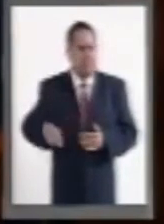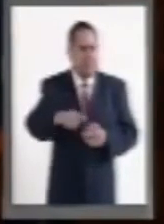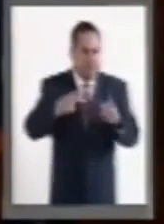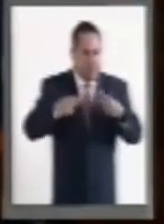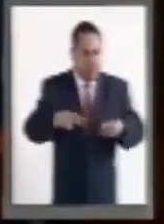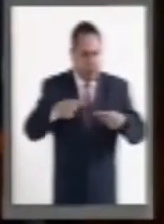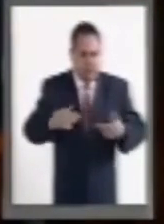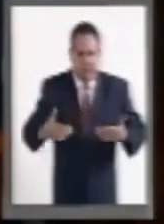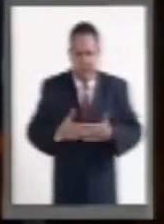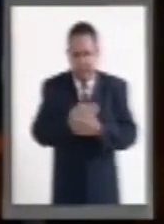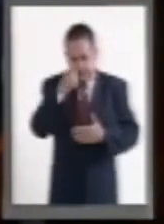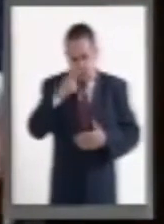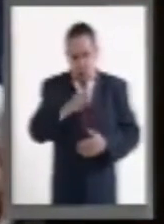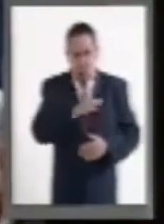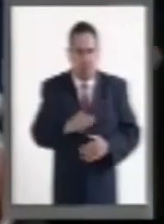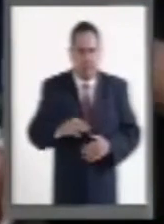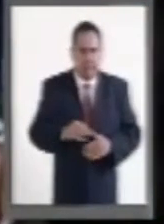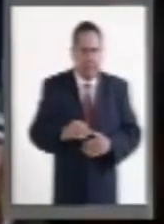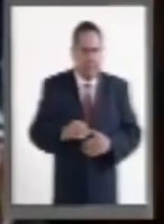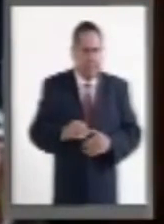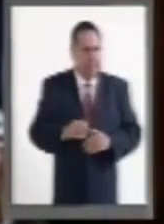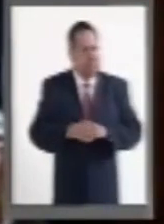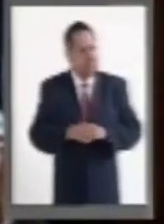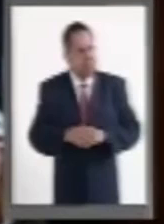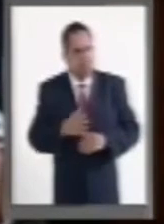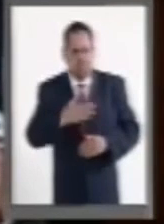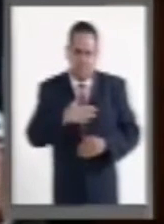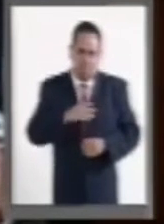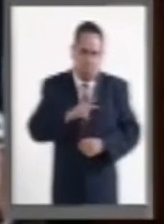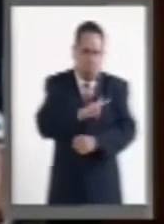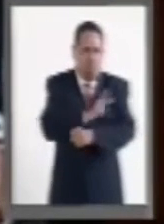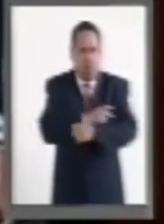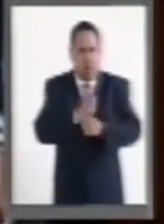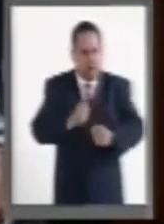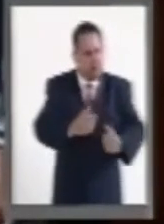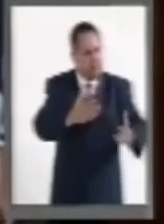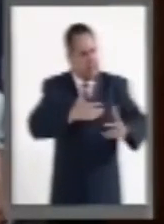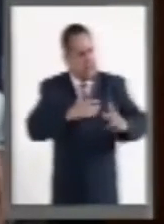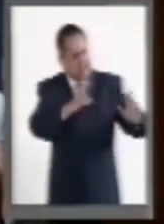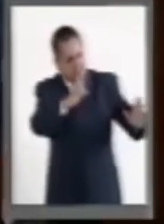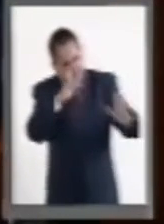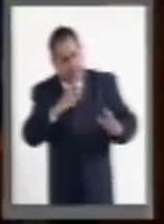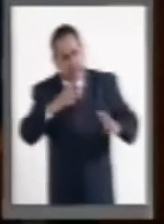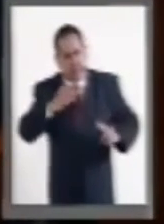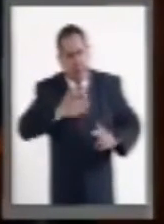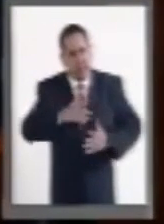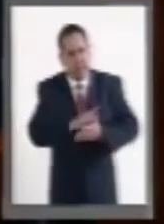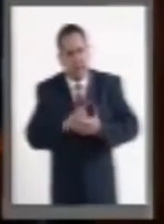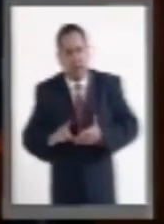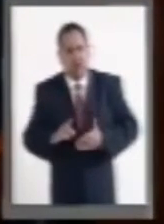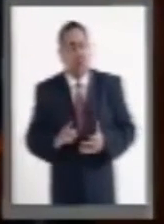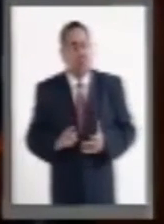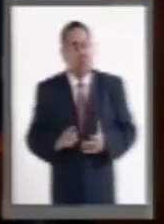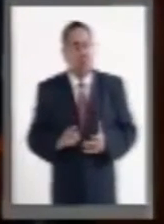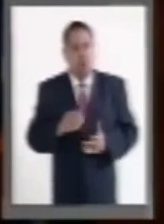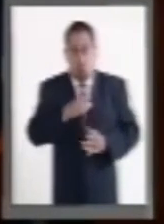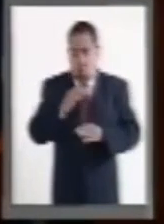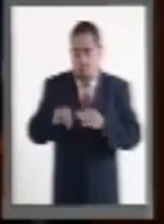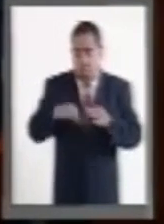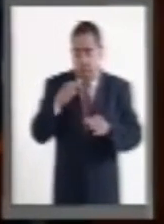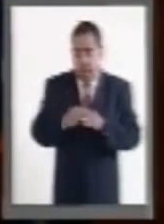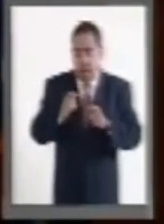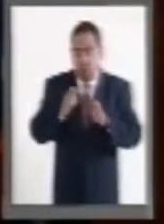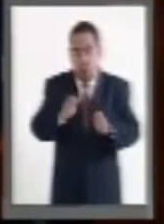mexicana se autoempodere para exigir respeto a sus derechos, el cumplimiento del mandato conferido a